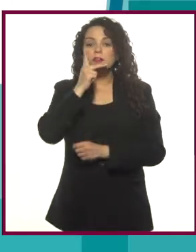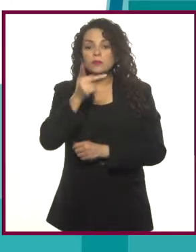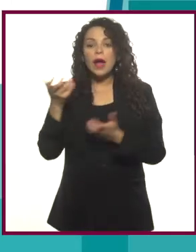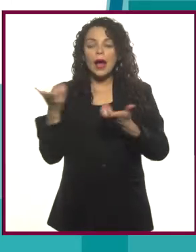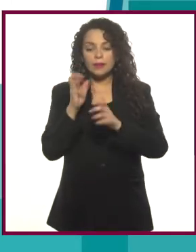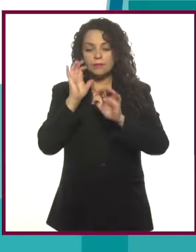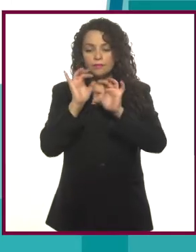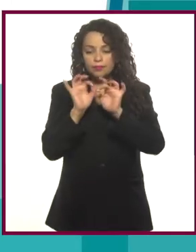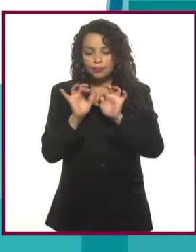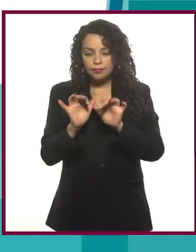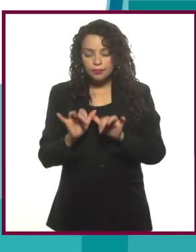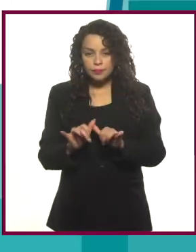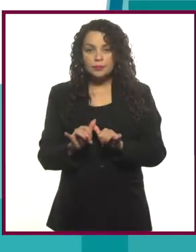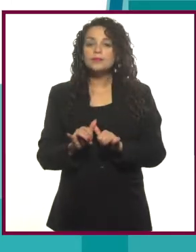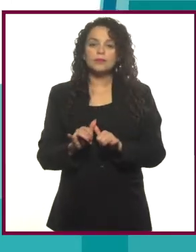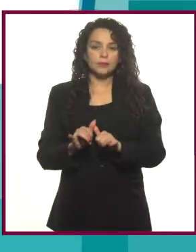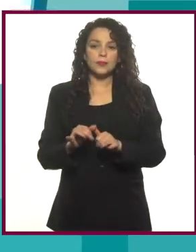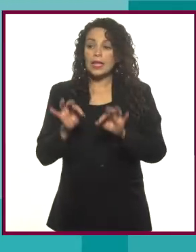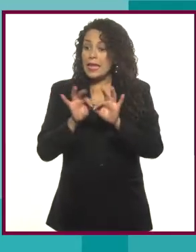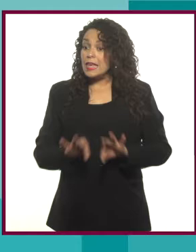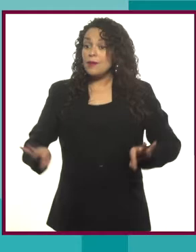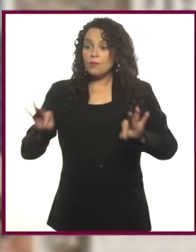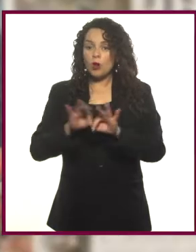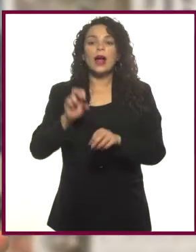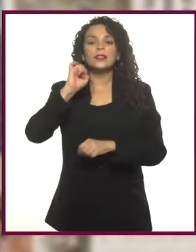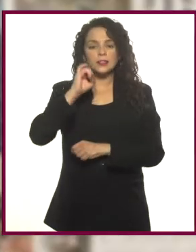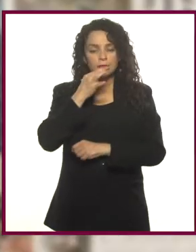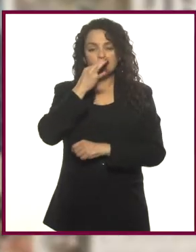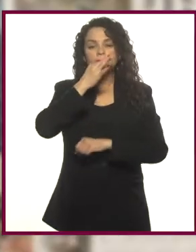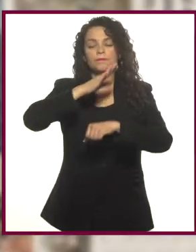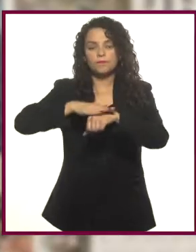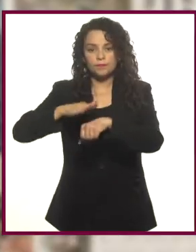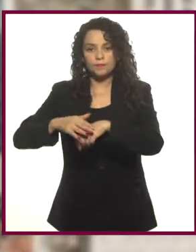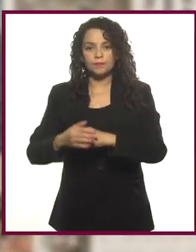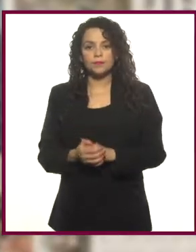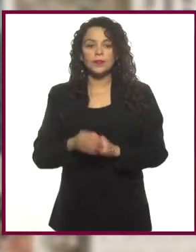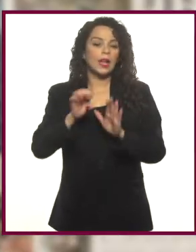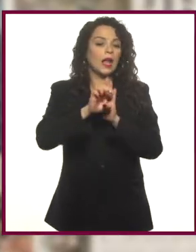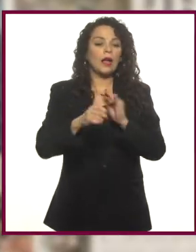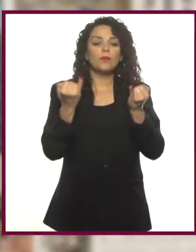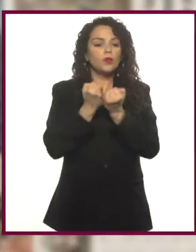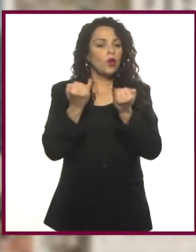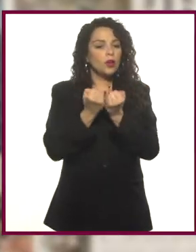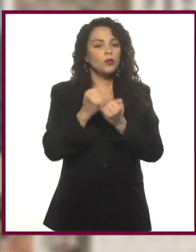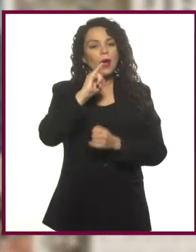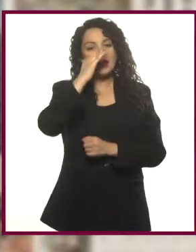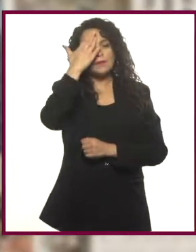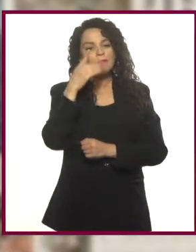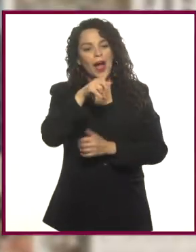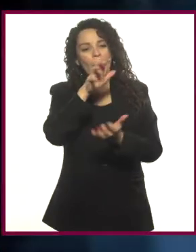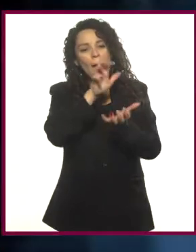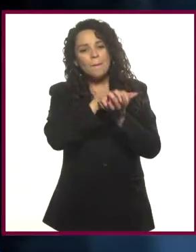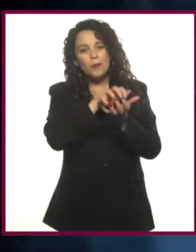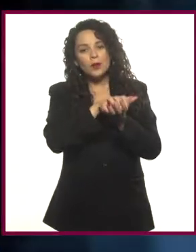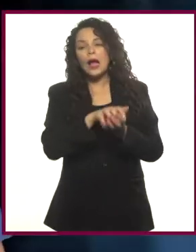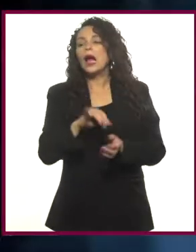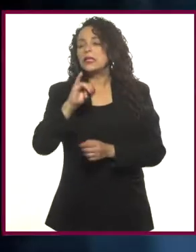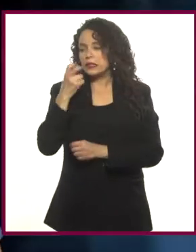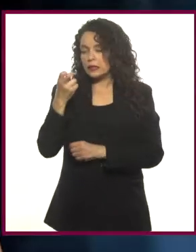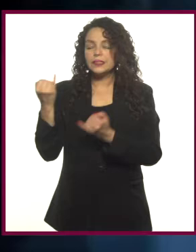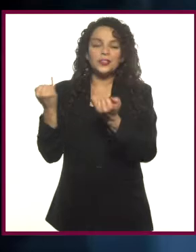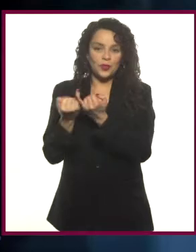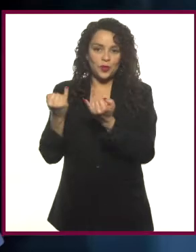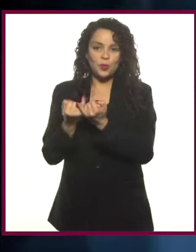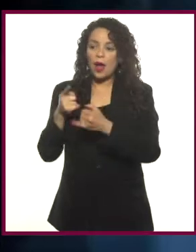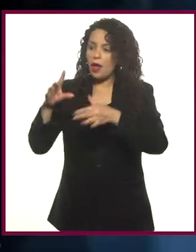menos palabras y solo decir lo esencial. Algo muy parecido a lo que pasa con el gráfico de la hamburguesa. Ajá, aquí todo